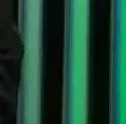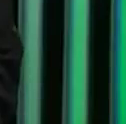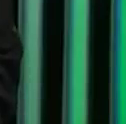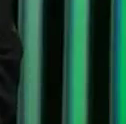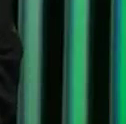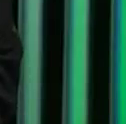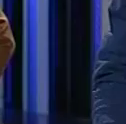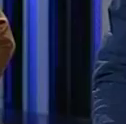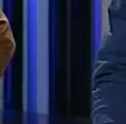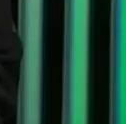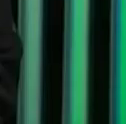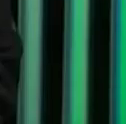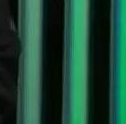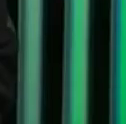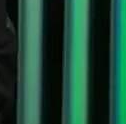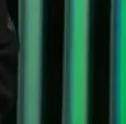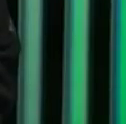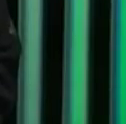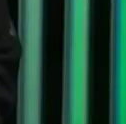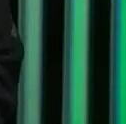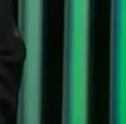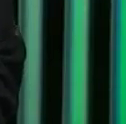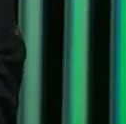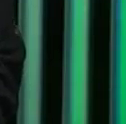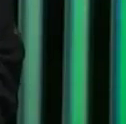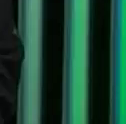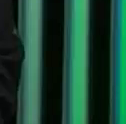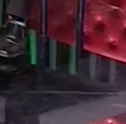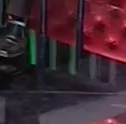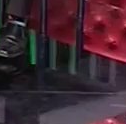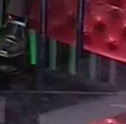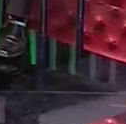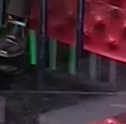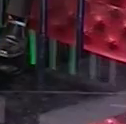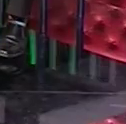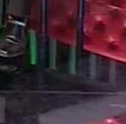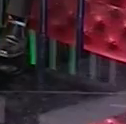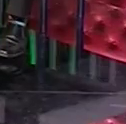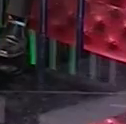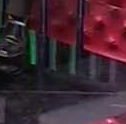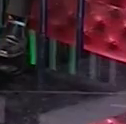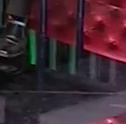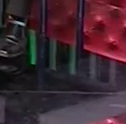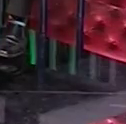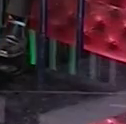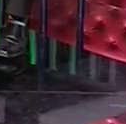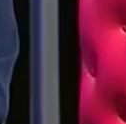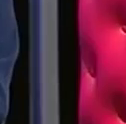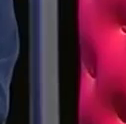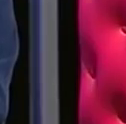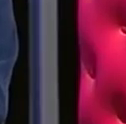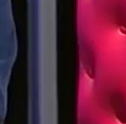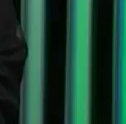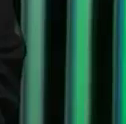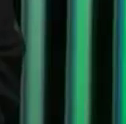de los organizadores de Montevideo Comics. Bienvenido. Bueno, muchas gracias, gracias por invitarnos. 2002, yo me acuerdo de ir a una en el Cine Plaza.